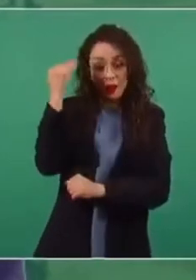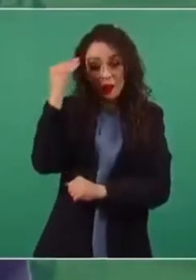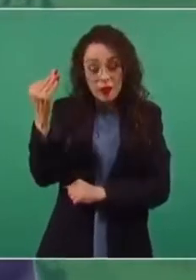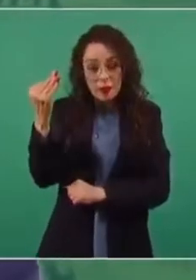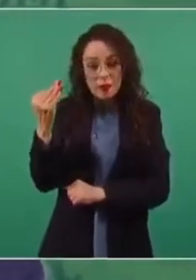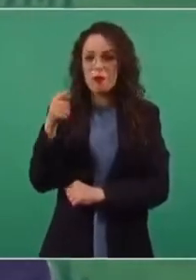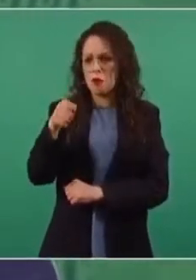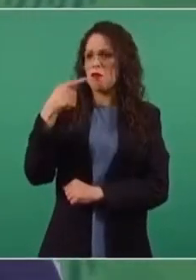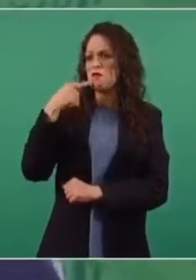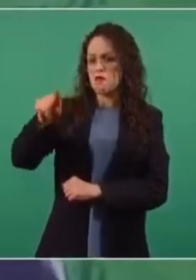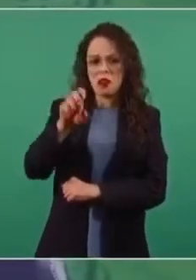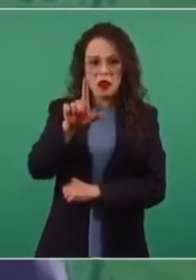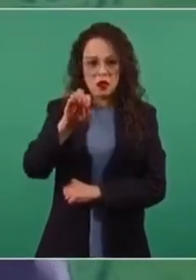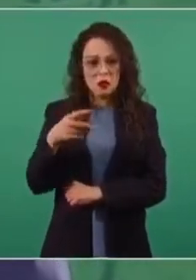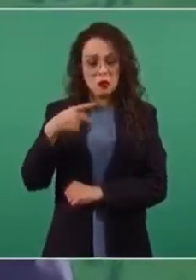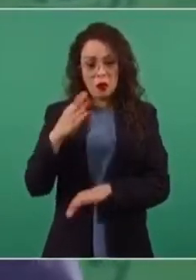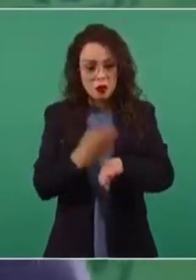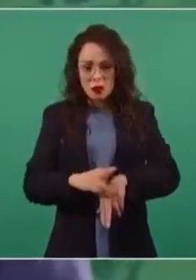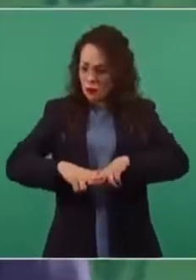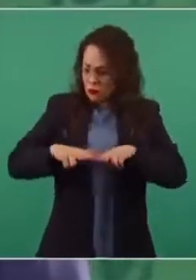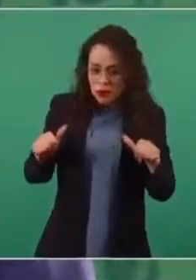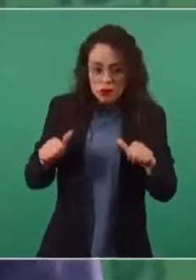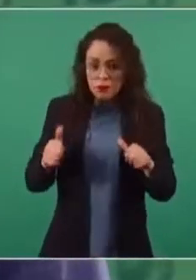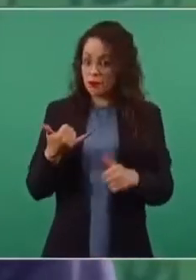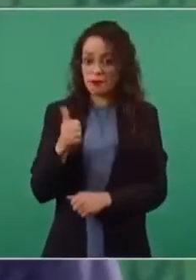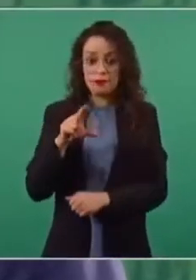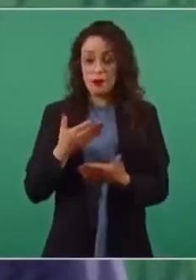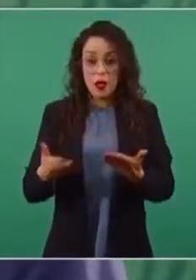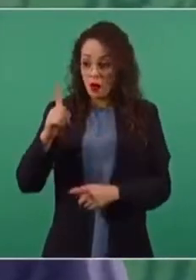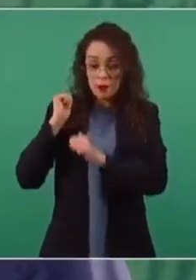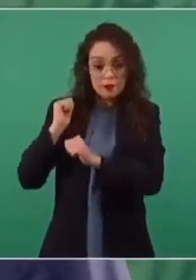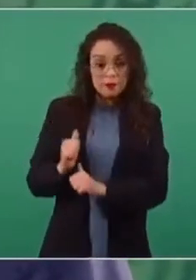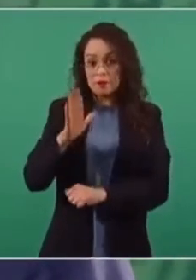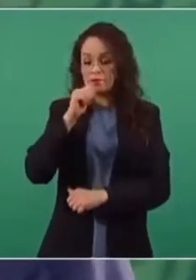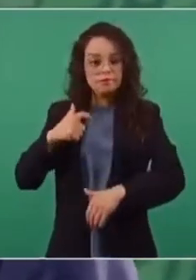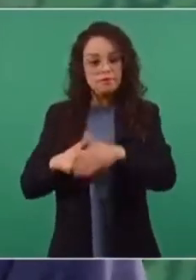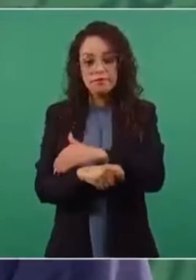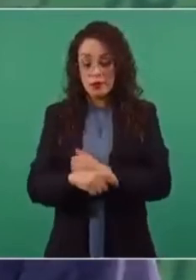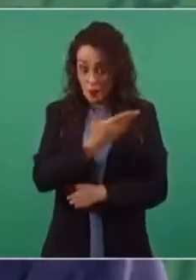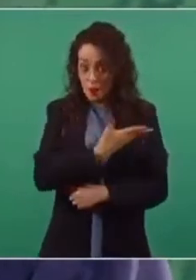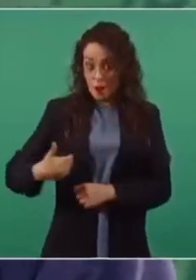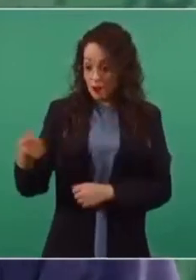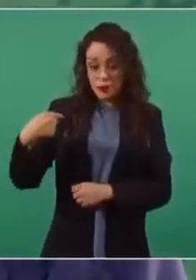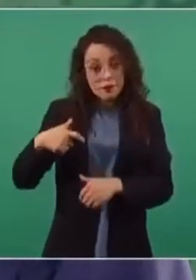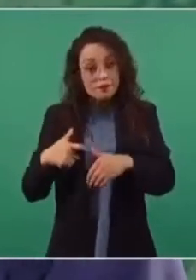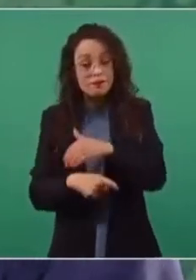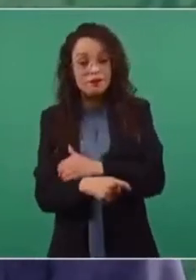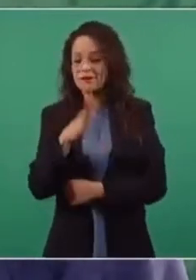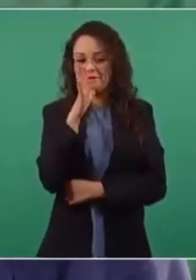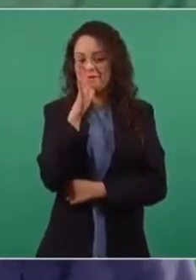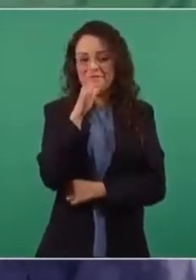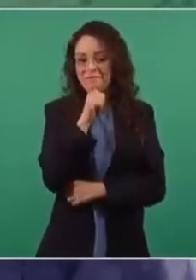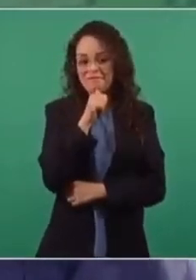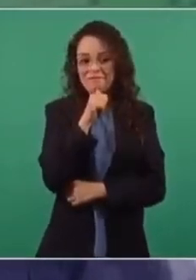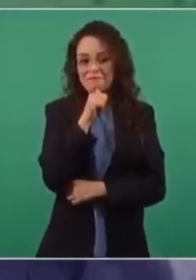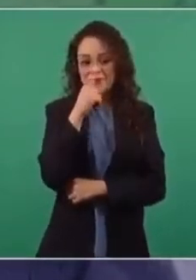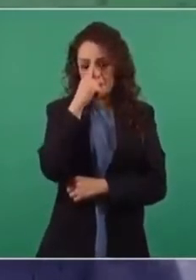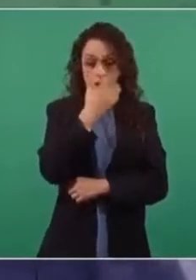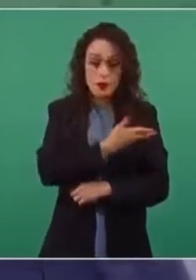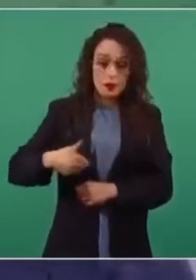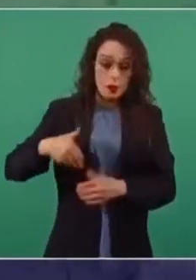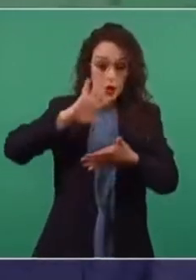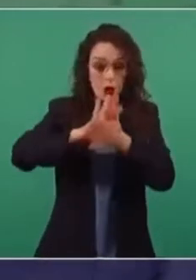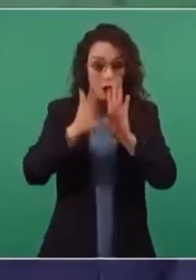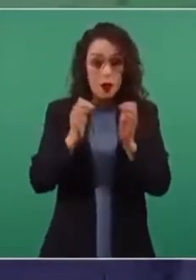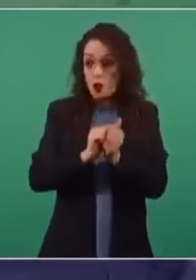había impunidad. Ahora la autoridad no tiene precio. Al presidente no se le puede comprar. Ni el presidente establece relaciones de complicidad